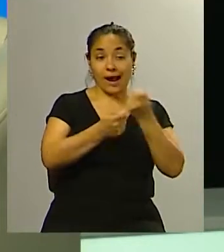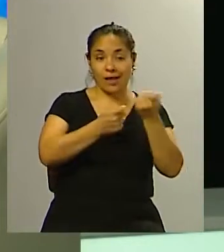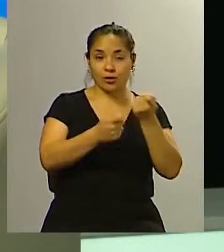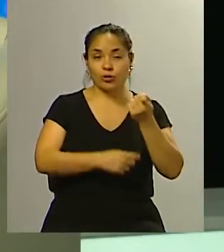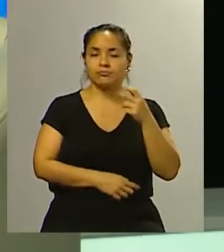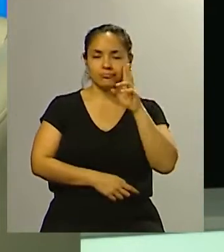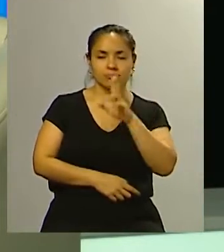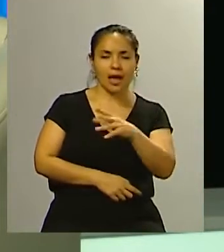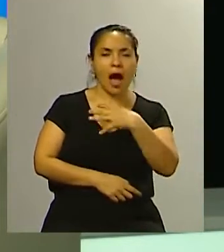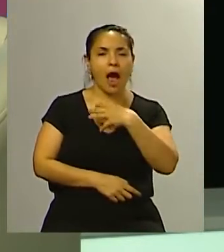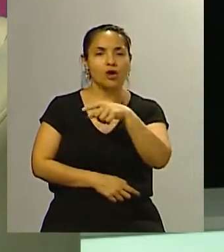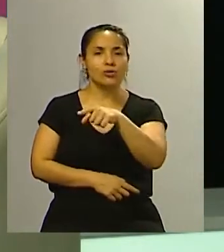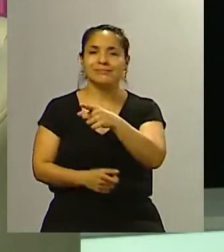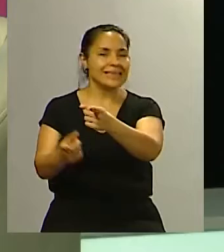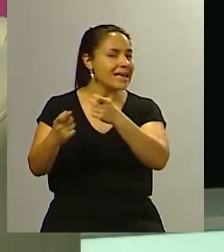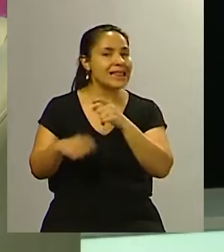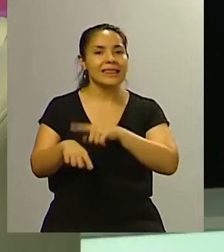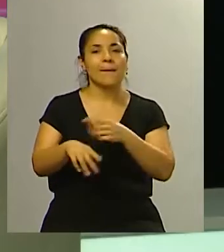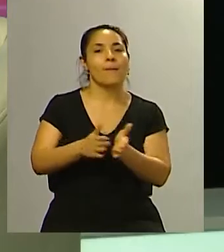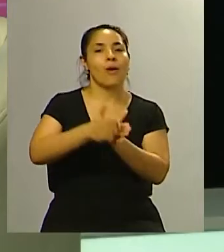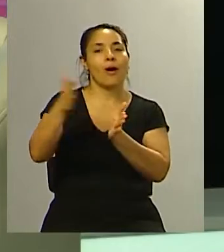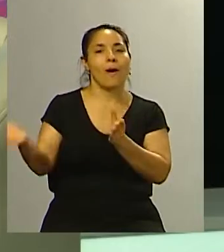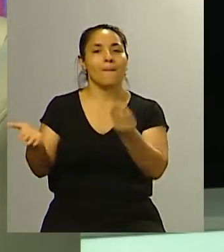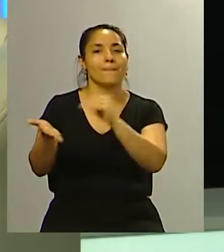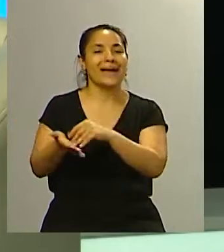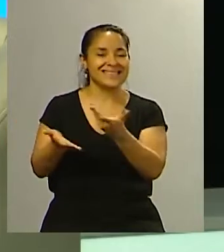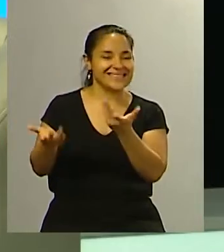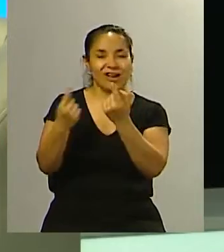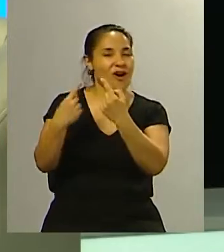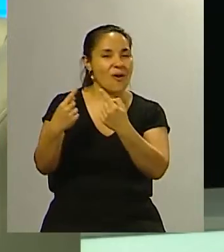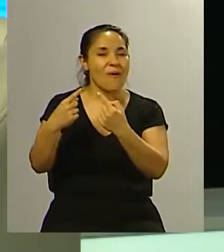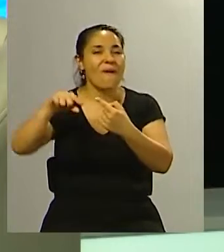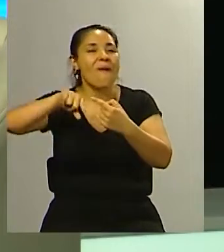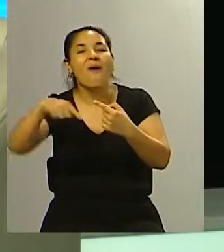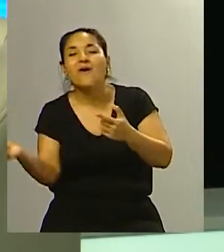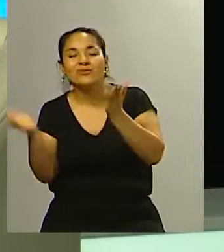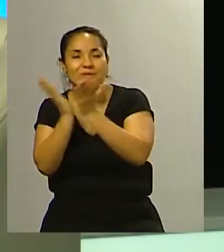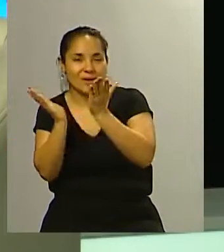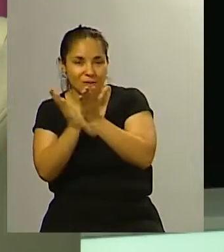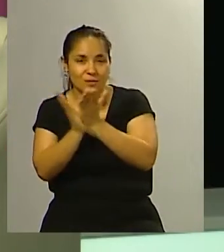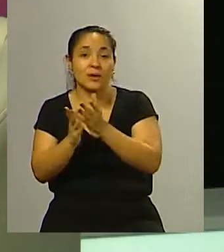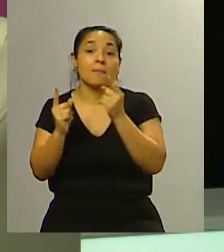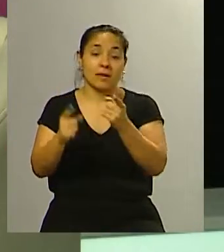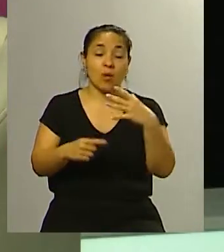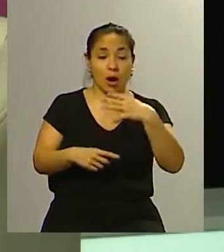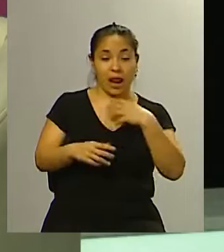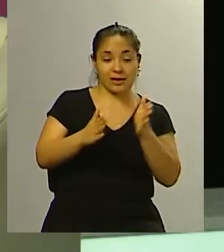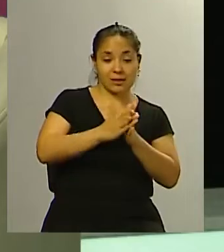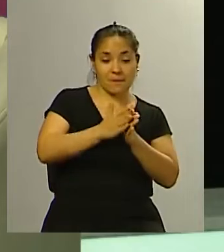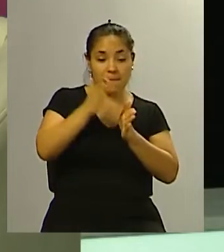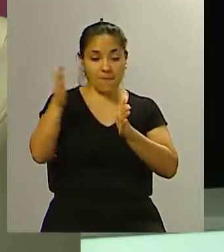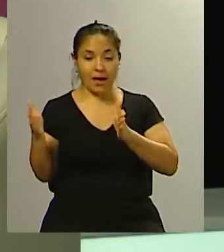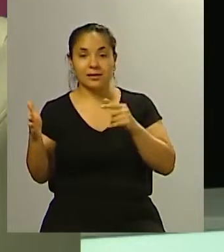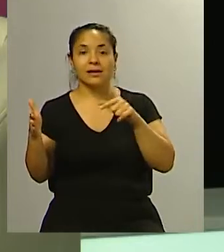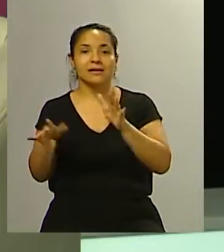estudiantes necesitan ese tiempo. Y bueno, esta extensión de clases tiene que ver también con recuperar